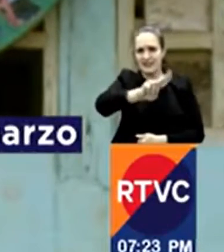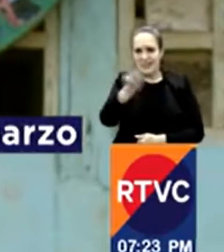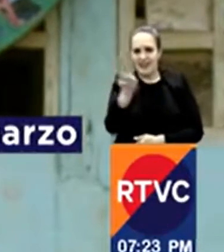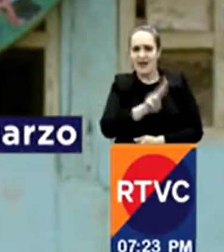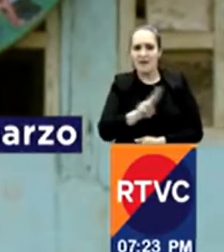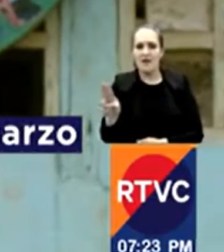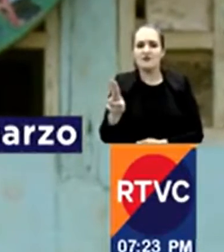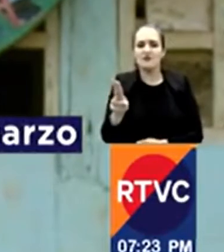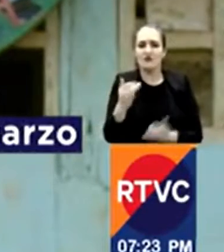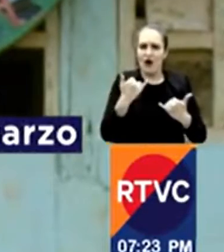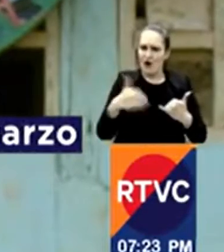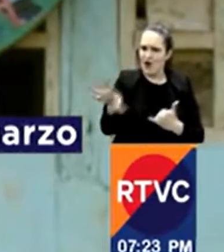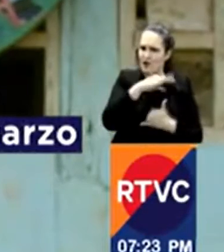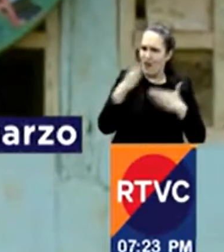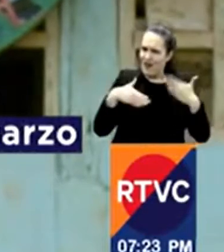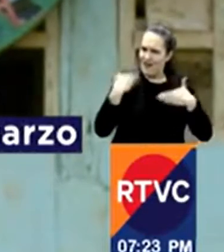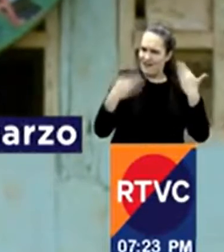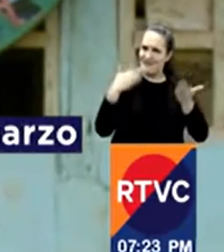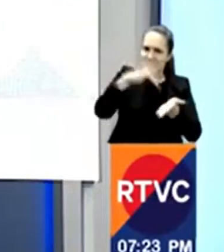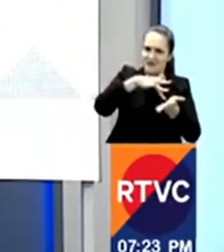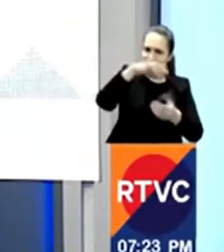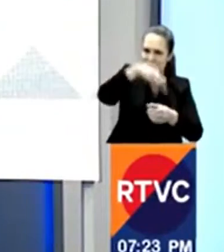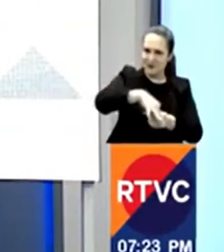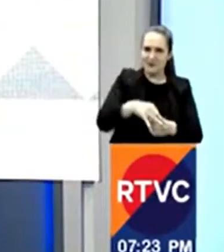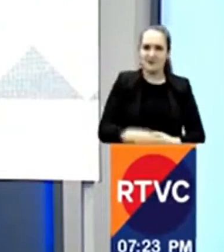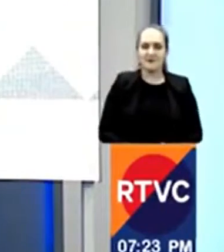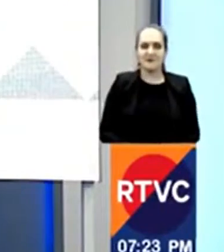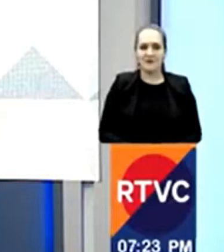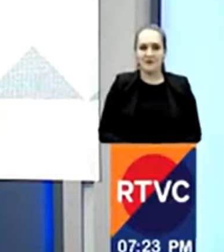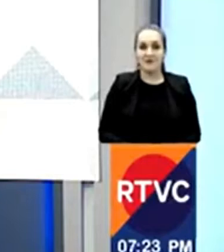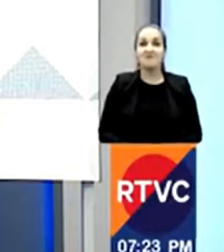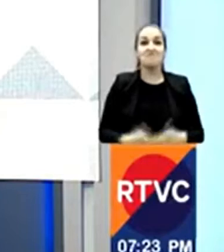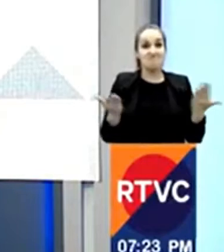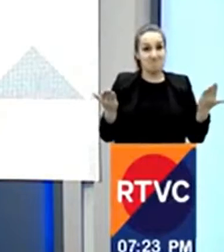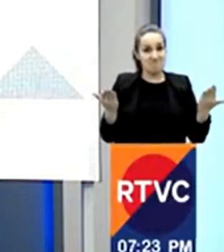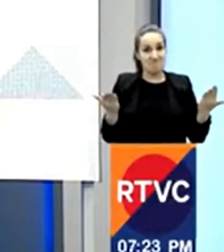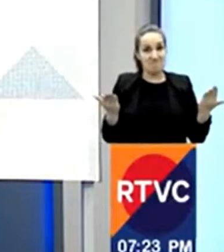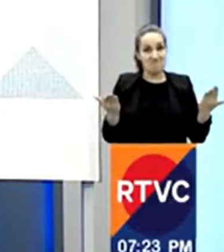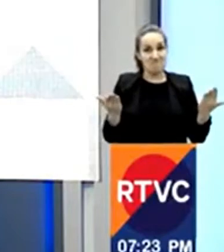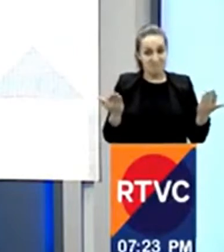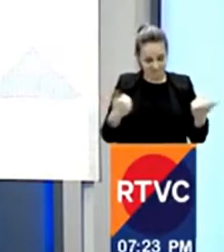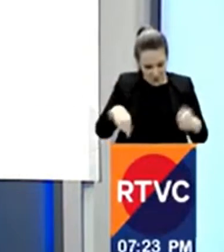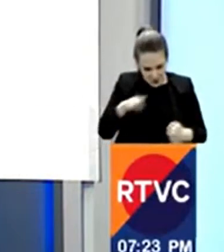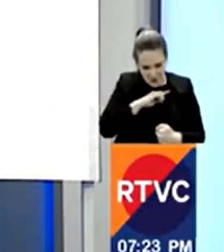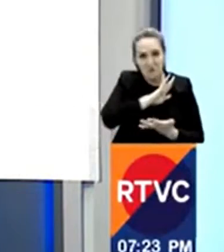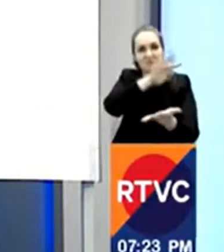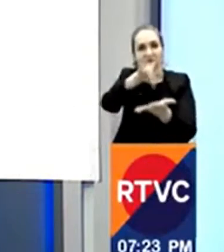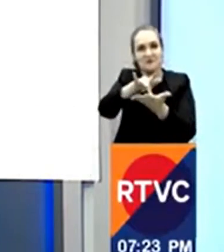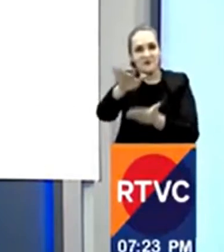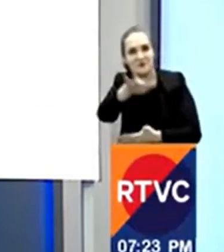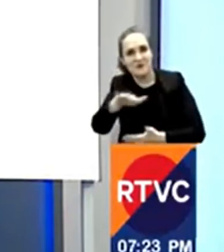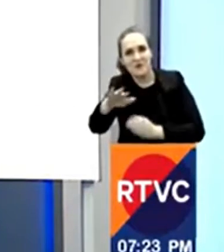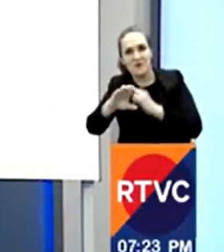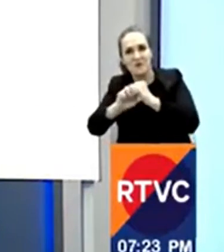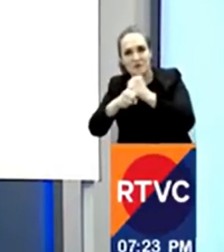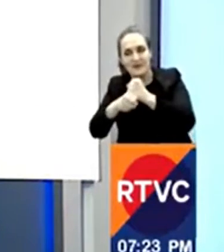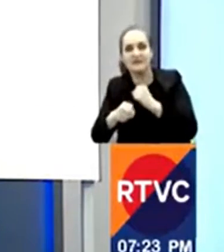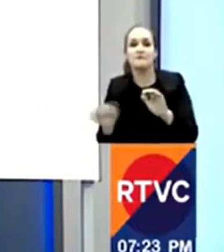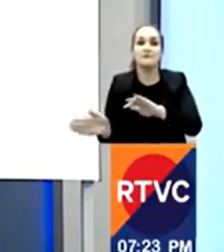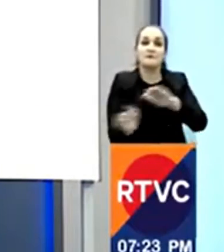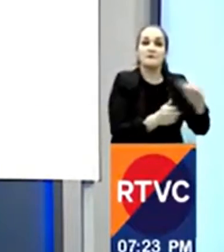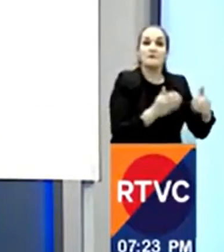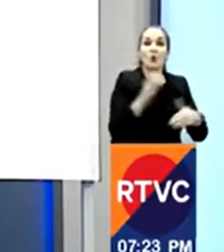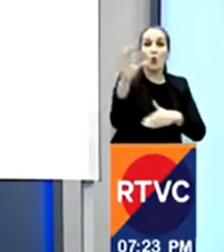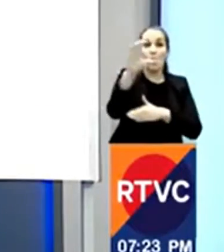halen botana van año de catice mera. Pues allí estamos, presentes en las regiones. Y en Colombia Mi